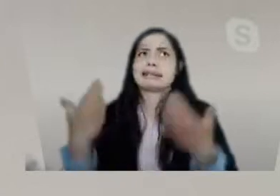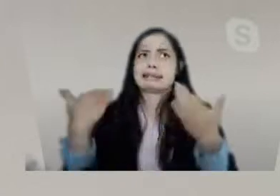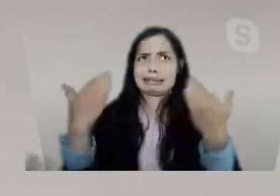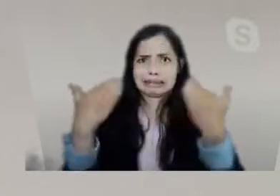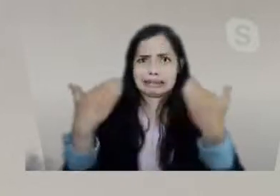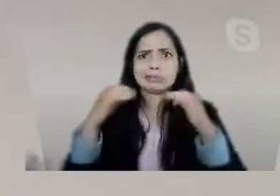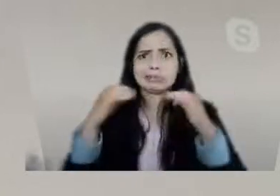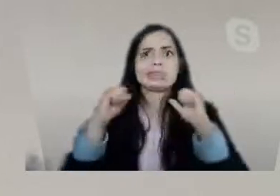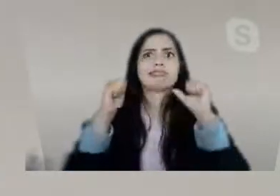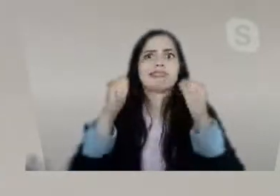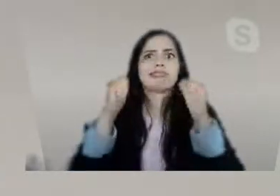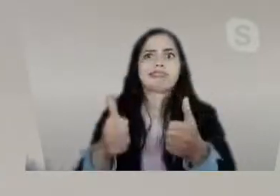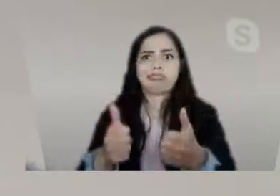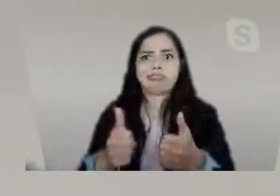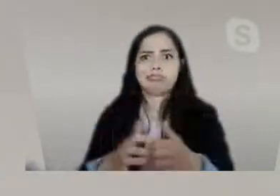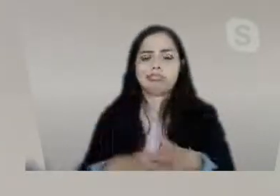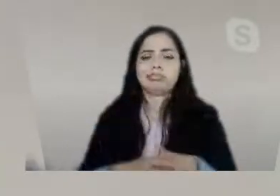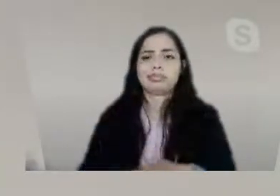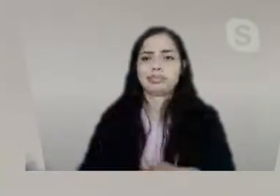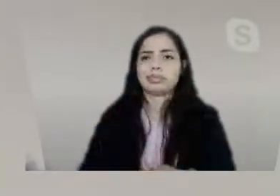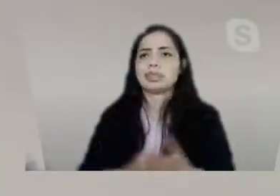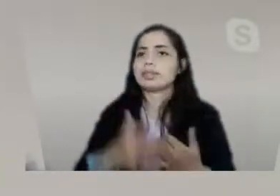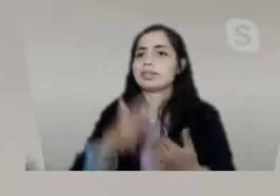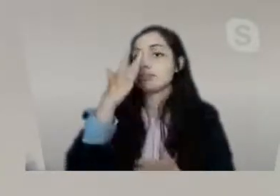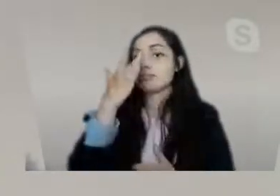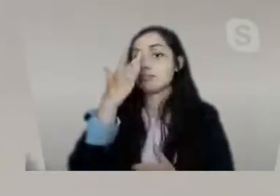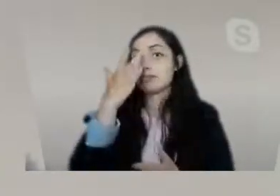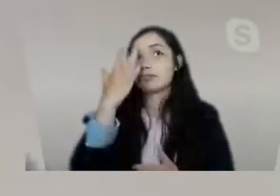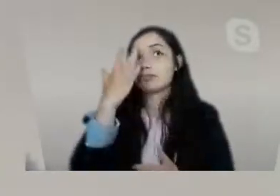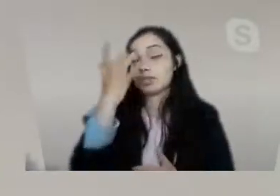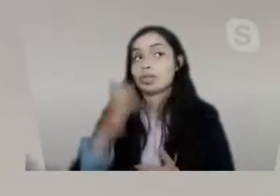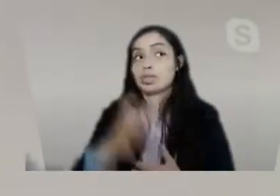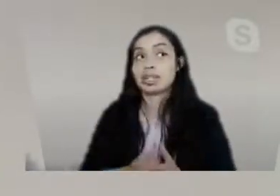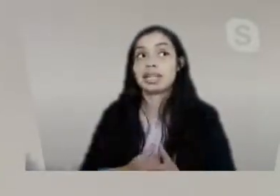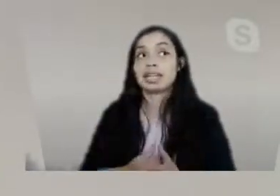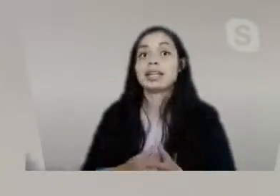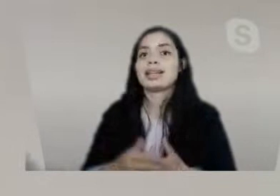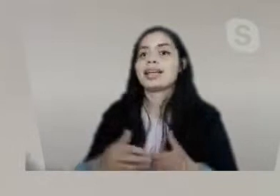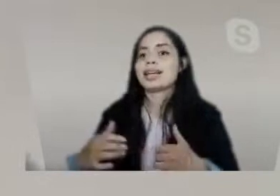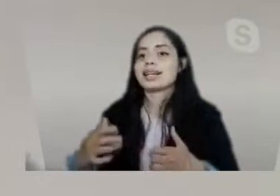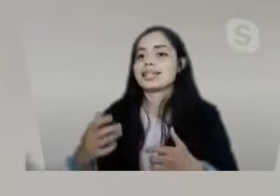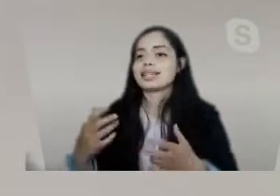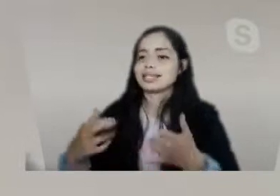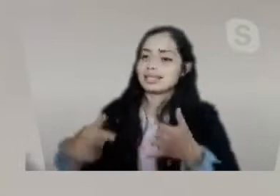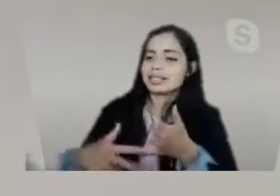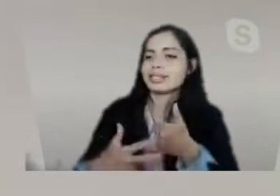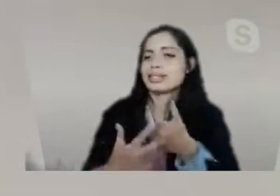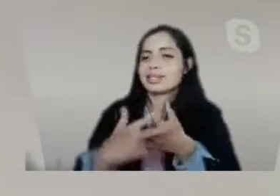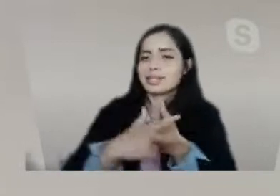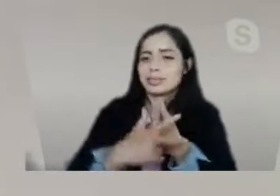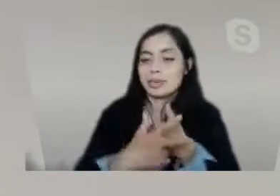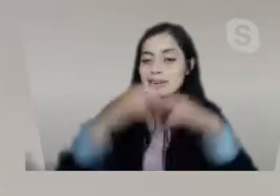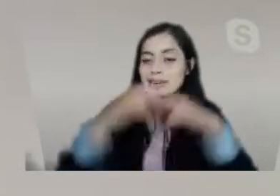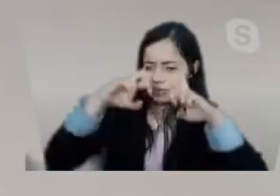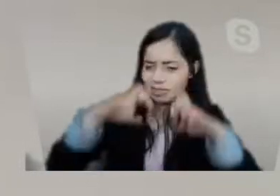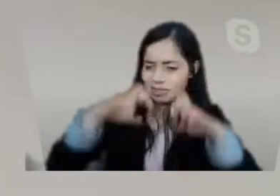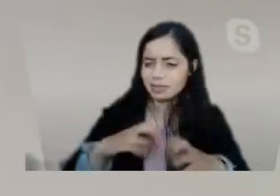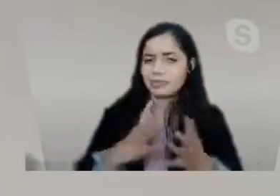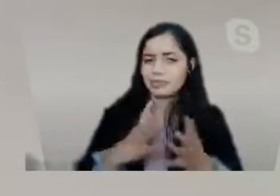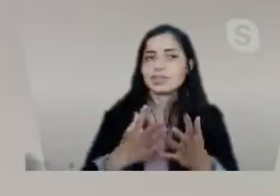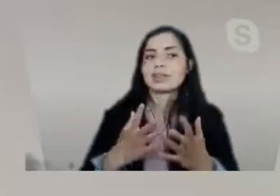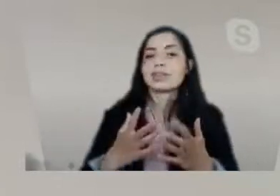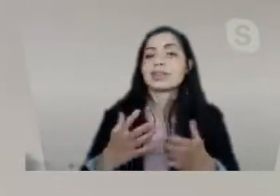este tipo de expediciones ponen en el mapa a las localidades donde se hallan las